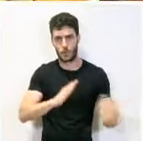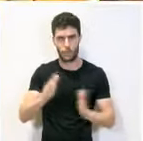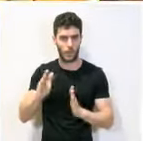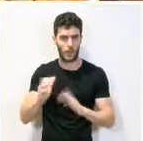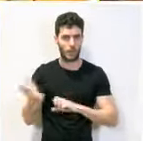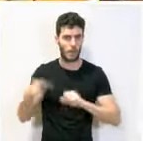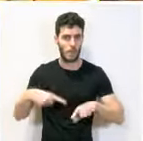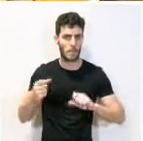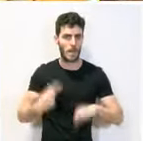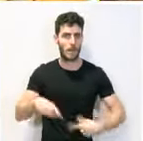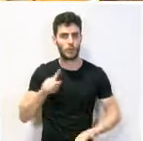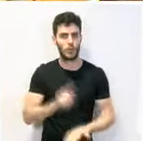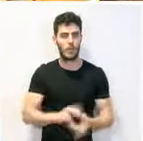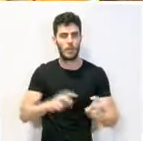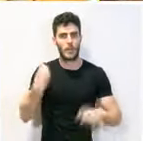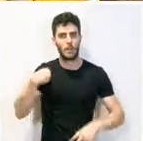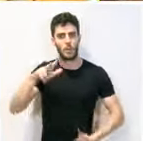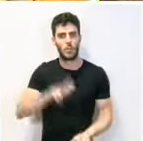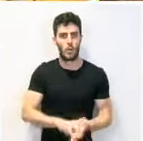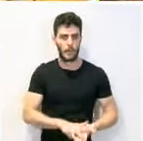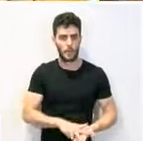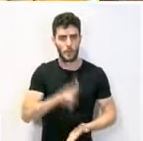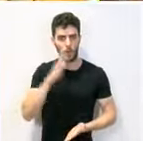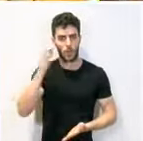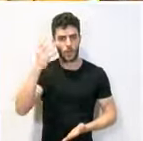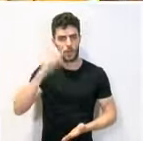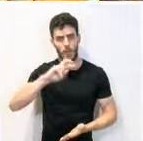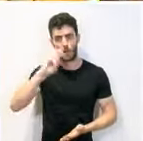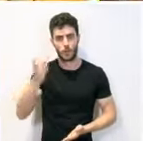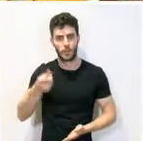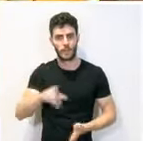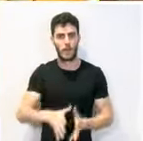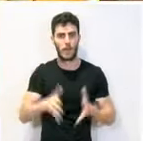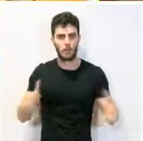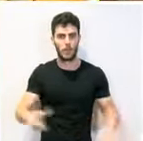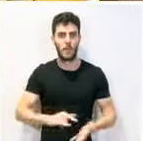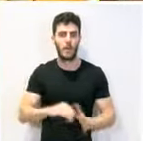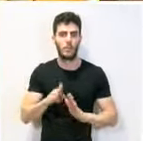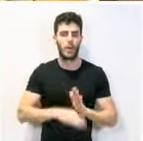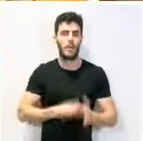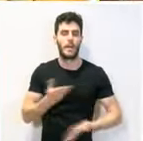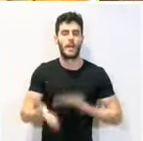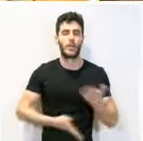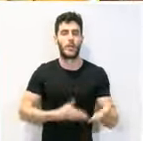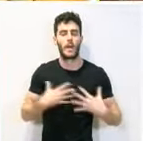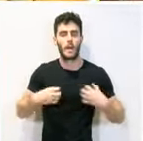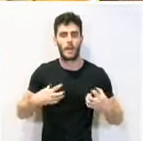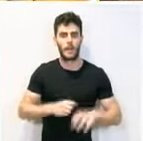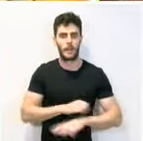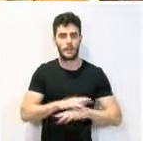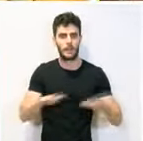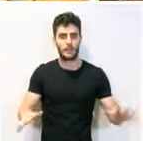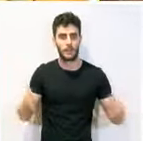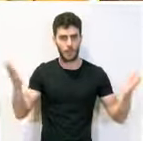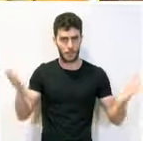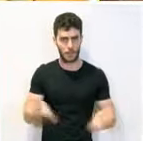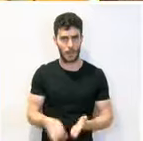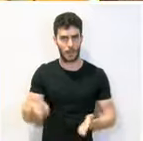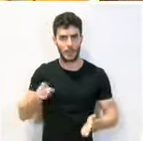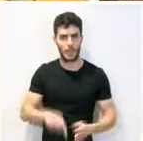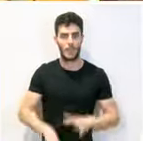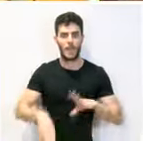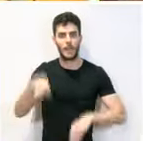desplazados. Nuevamente, esto está aprobado de otras iniciativas. Ampliar el programa de ayudas a la ganadería extensiva, tanto en el valle como